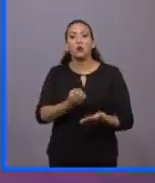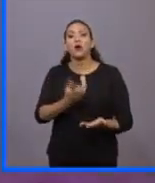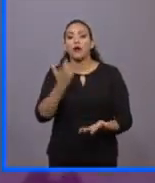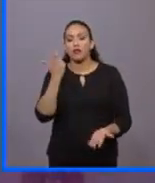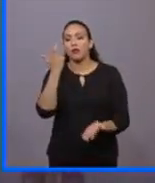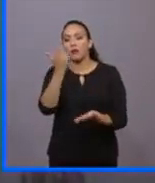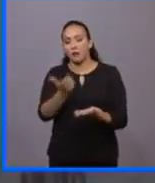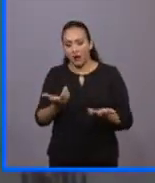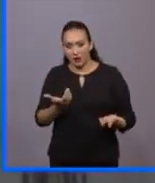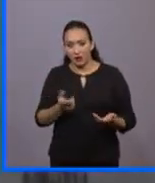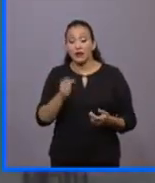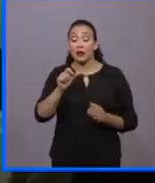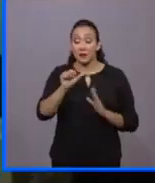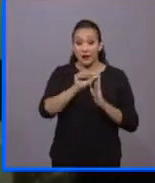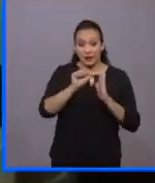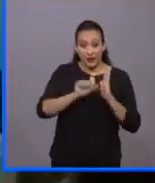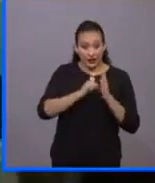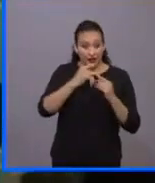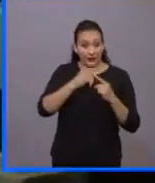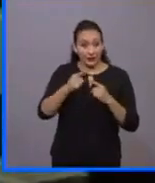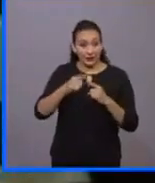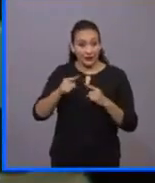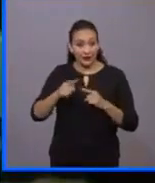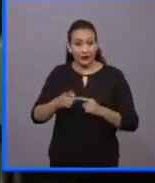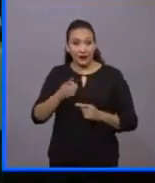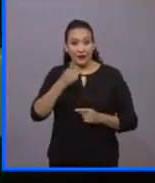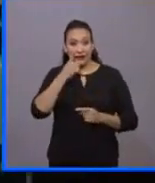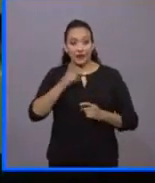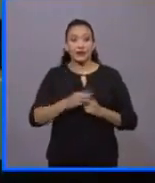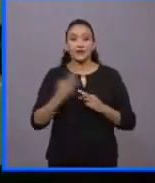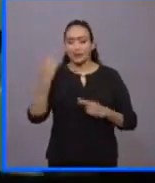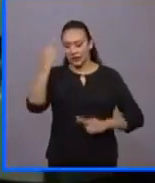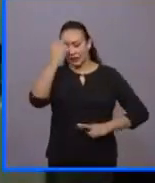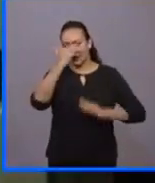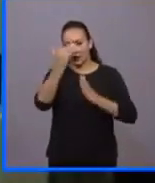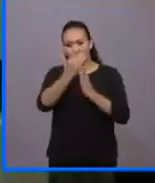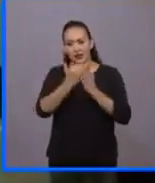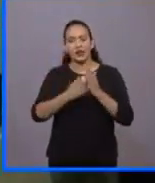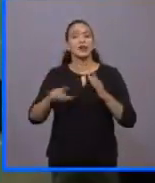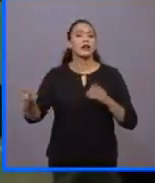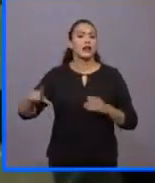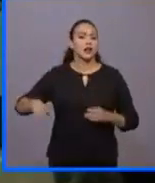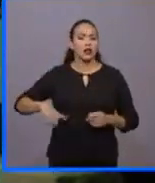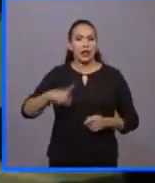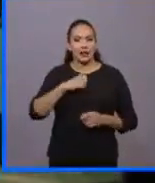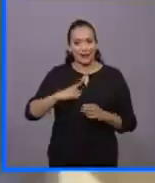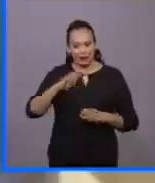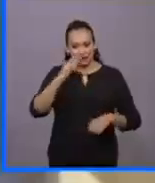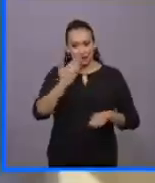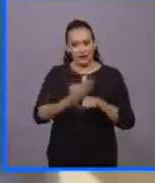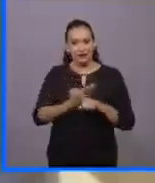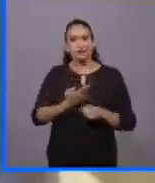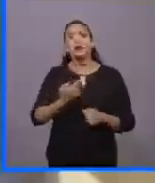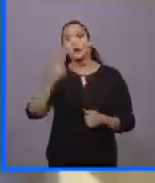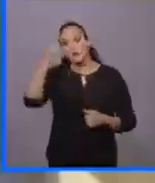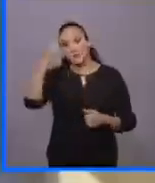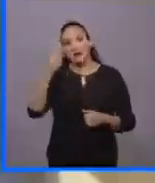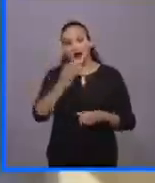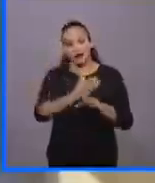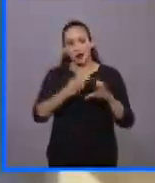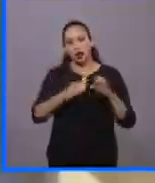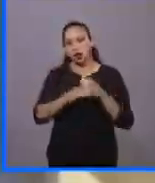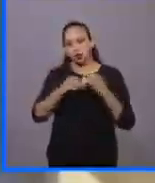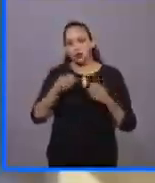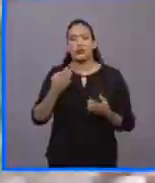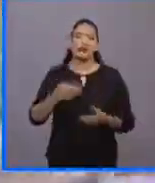Además, diversos artículos de la Carta Magna reservan la rectoría del Estado sobre los recursos naturales. Por estas razones,